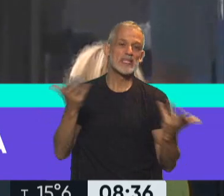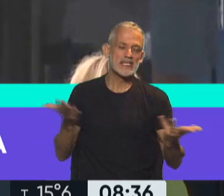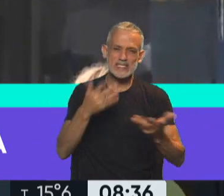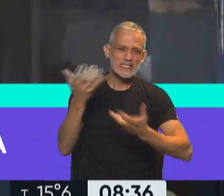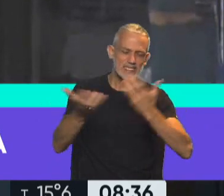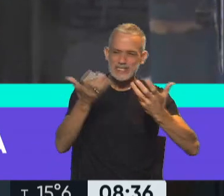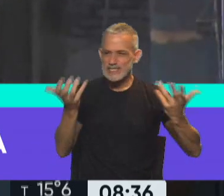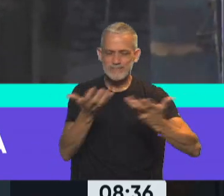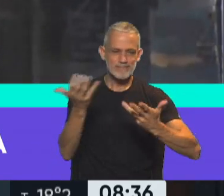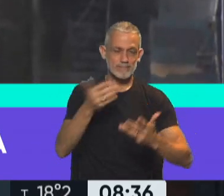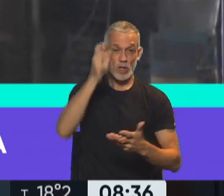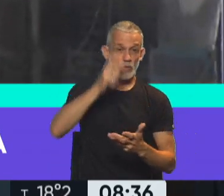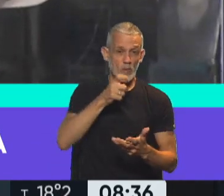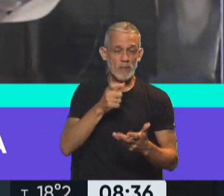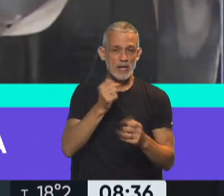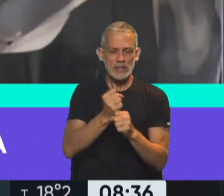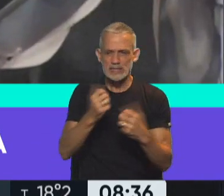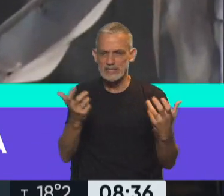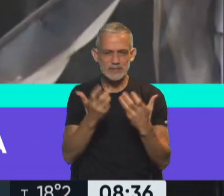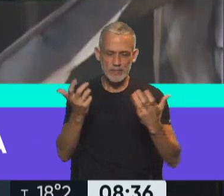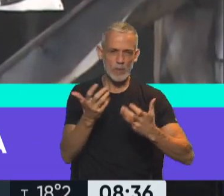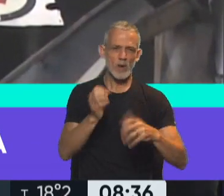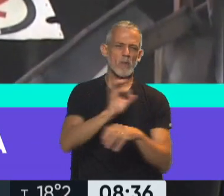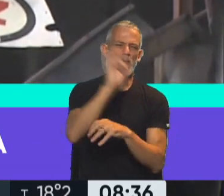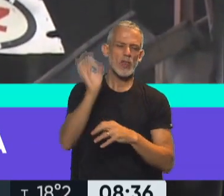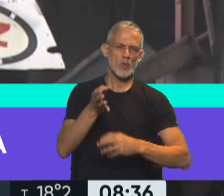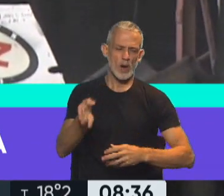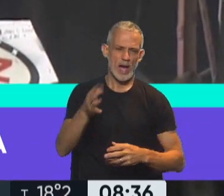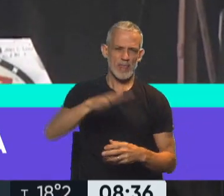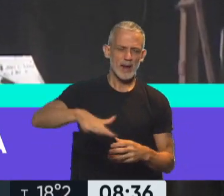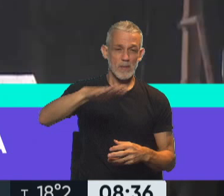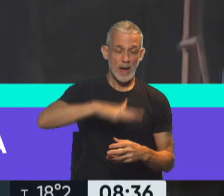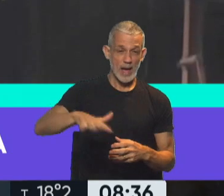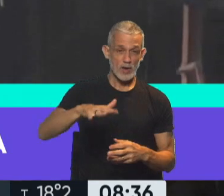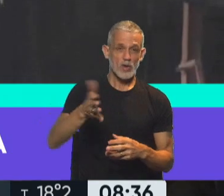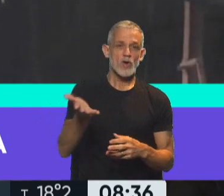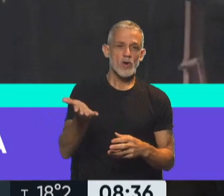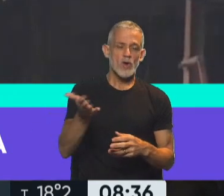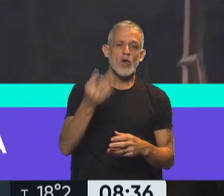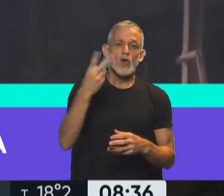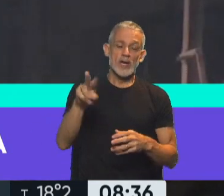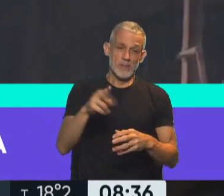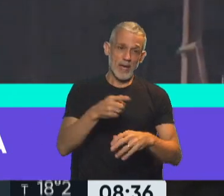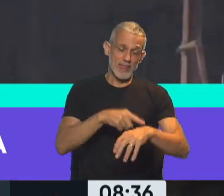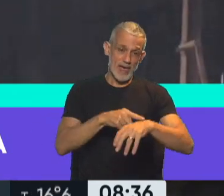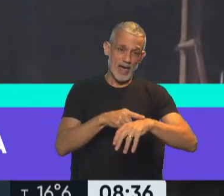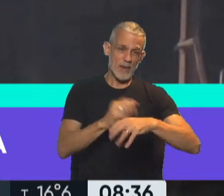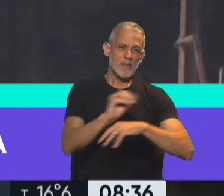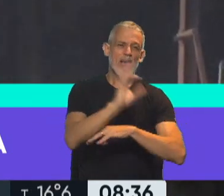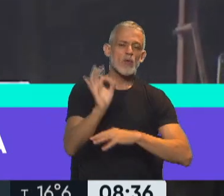incendio varias dotaciones están trabajando durante la madrugada en este barrio que claramente dos y media de la mañana fue